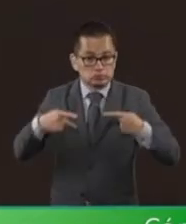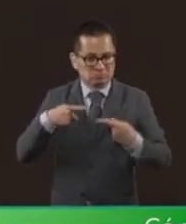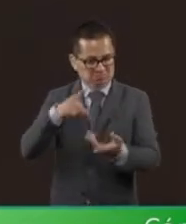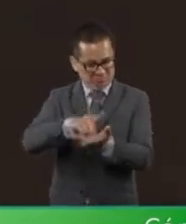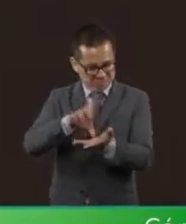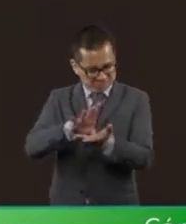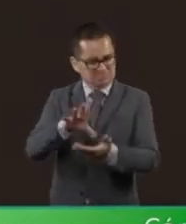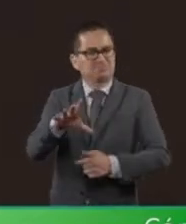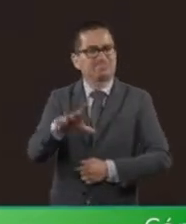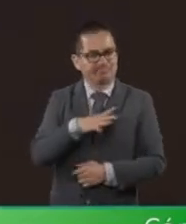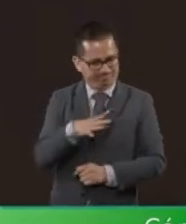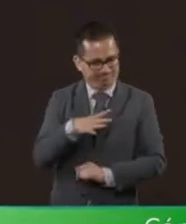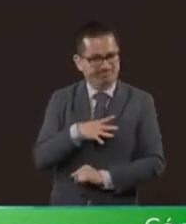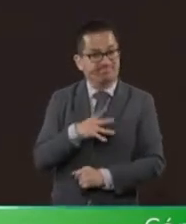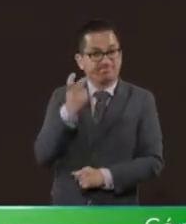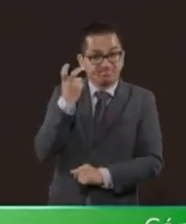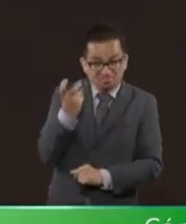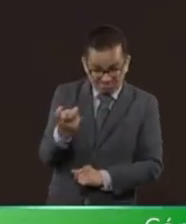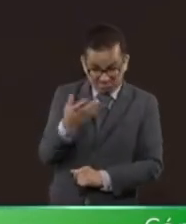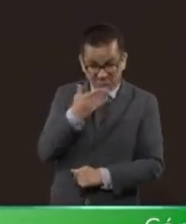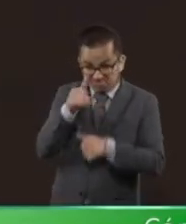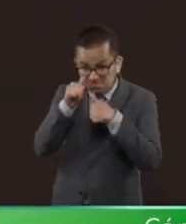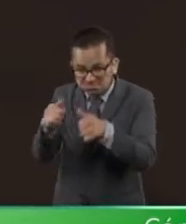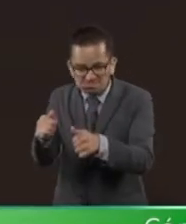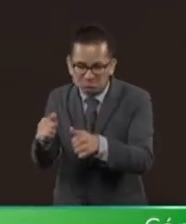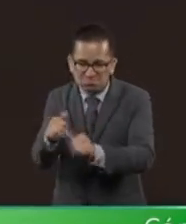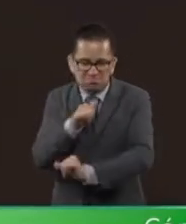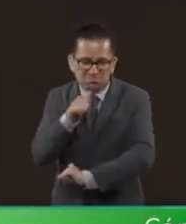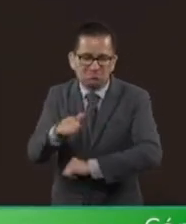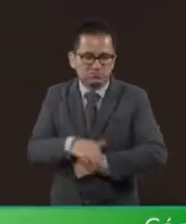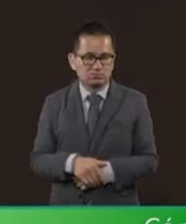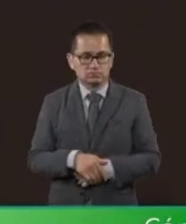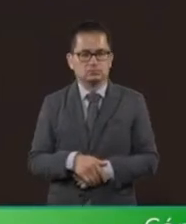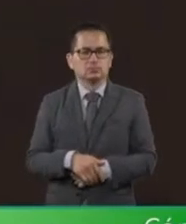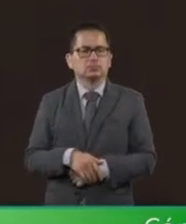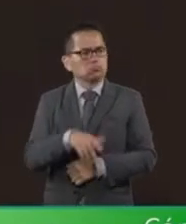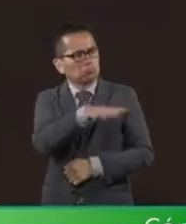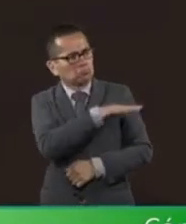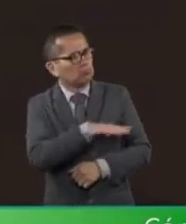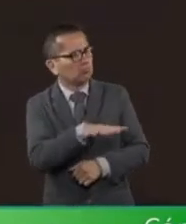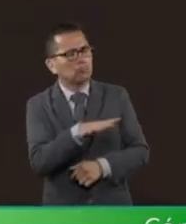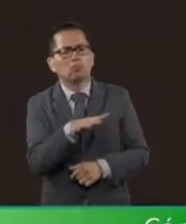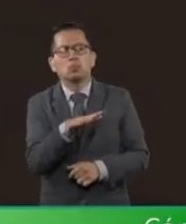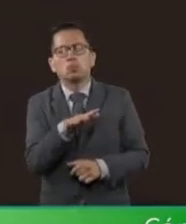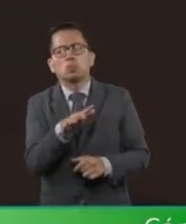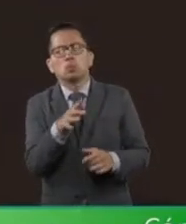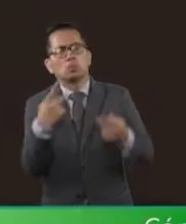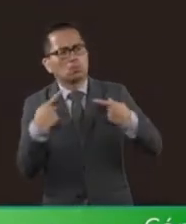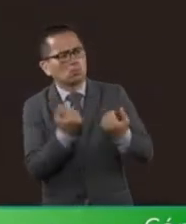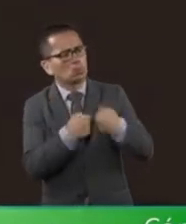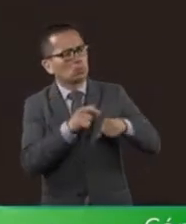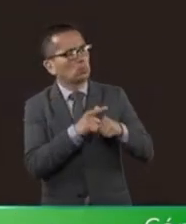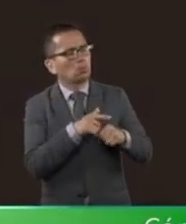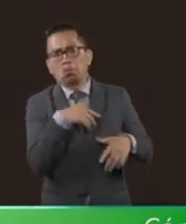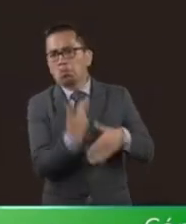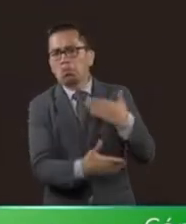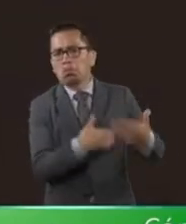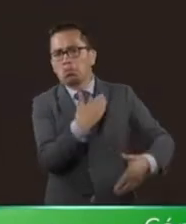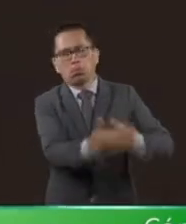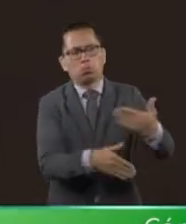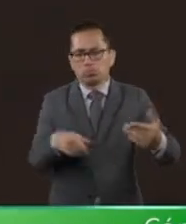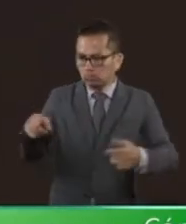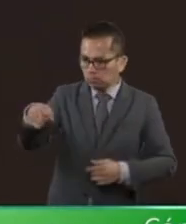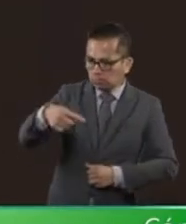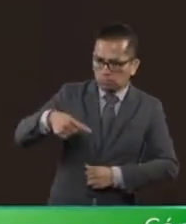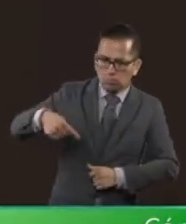cuenta y que históricamente, pese a los avances de la sociedad, siguen quedando marginadas de